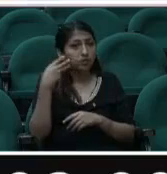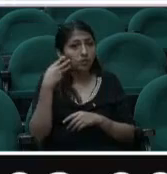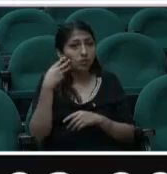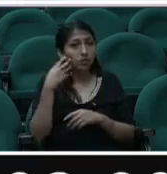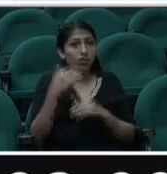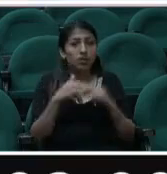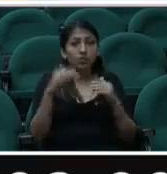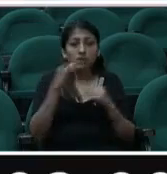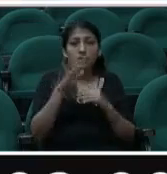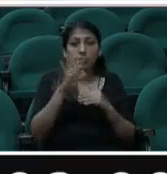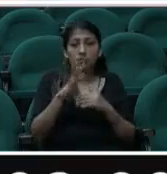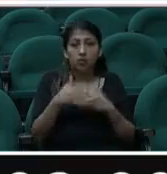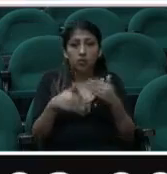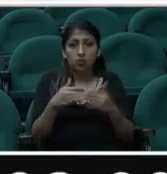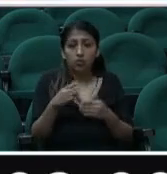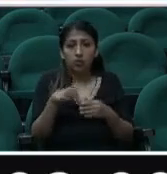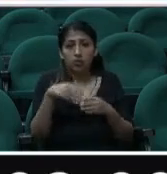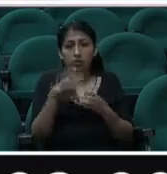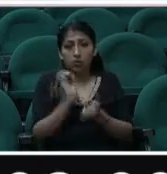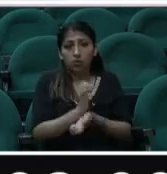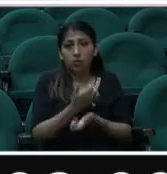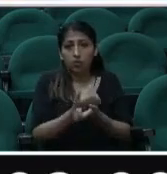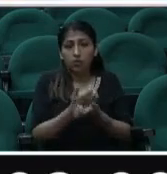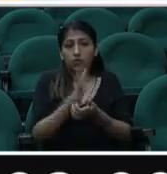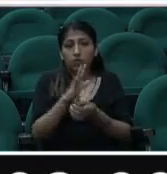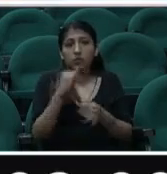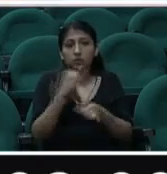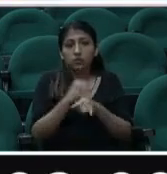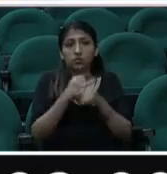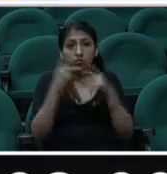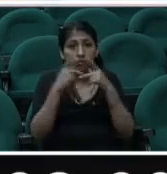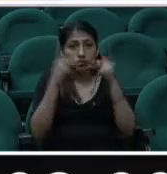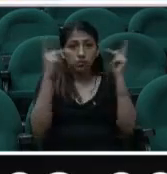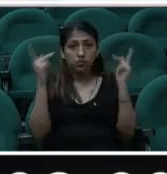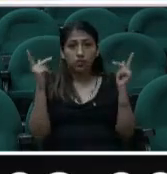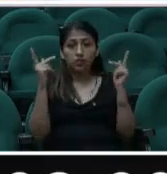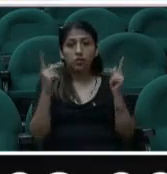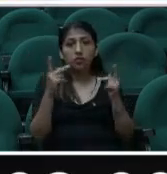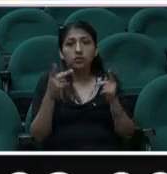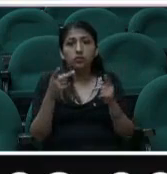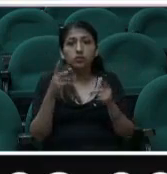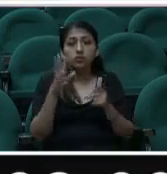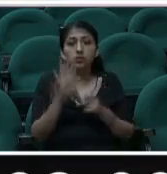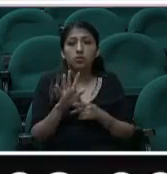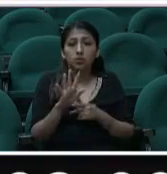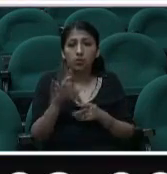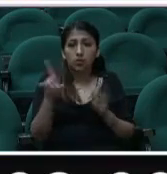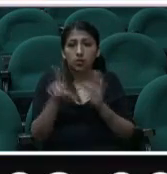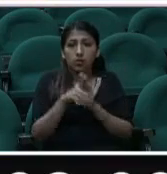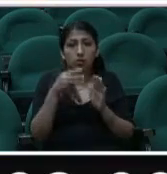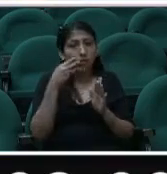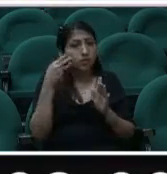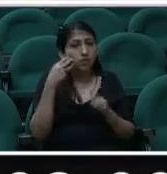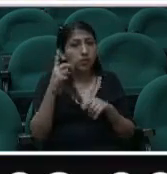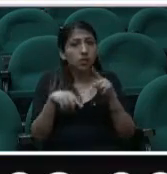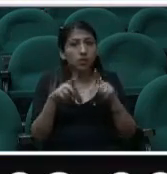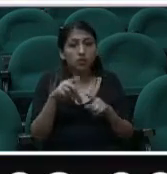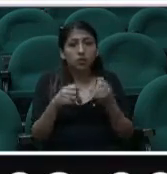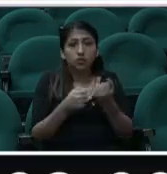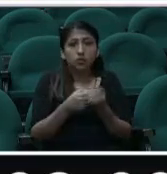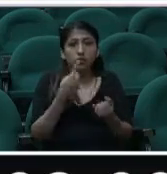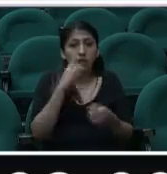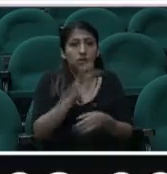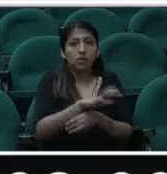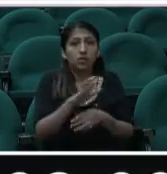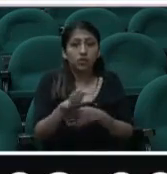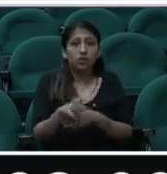parte del movimiento económico se genera en las instituciones públicas y tomando en cuenta que la ley amazónica habilita algunos beneficios para la